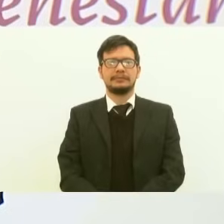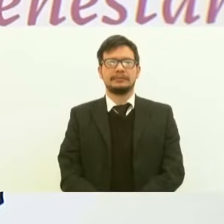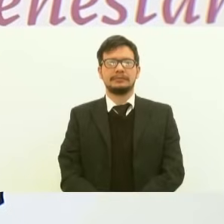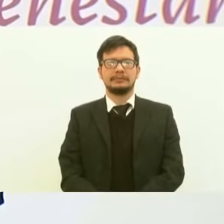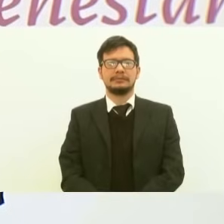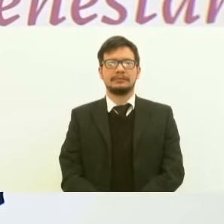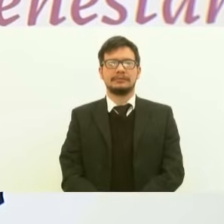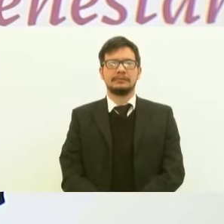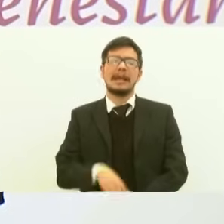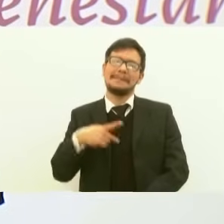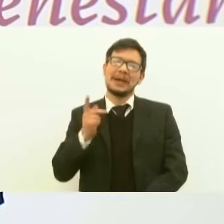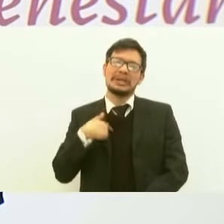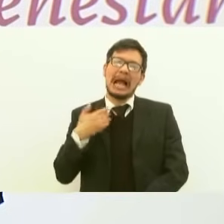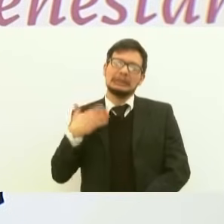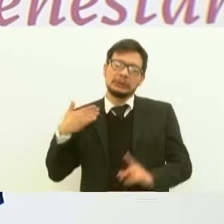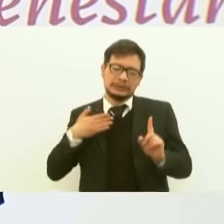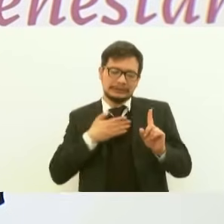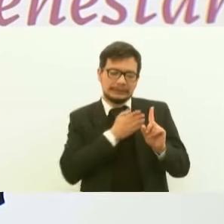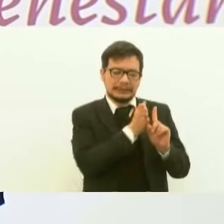Pero ya me desvié.